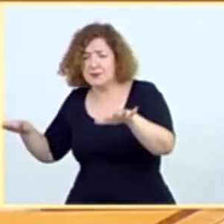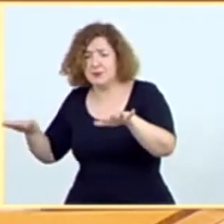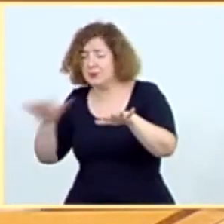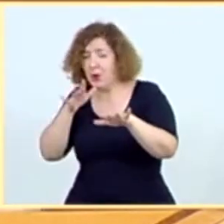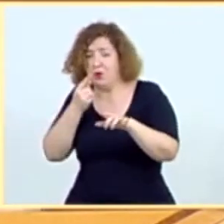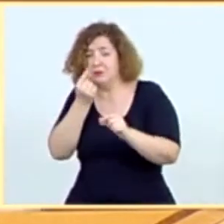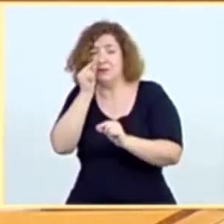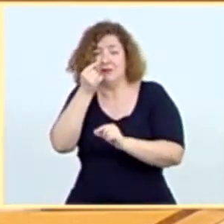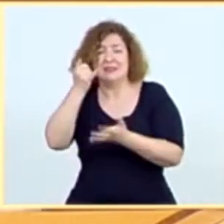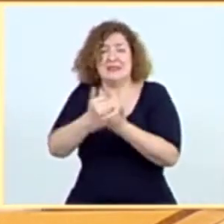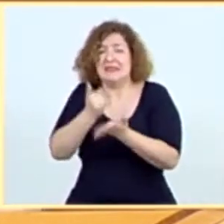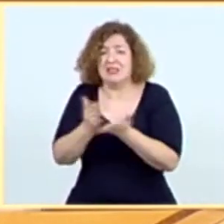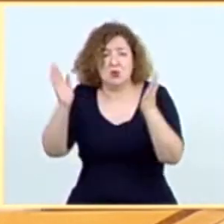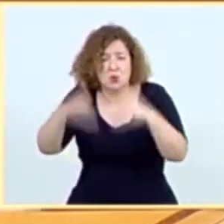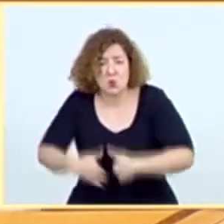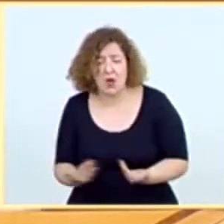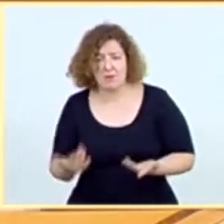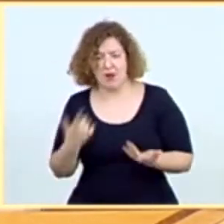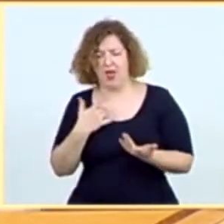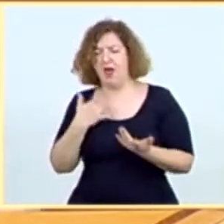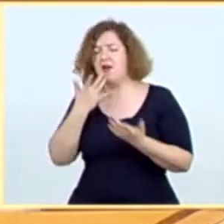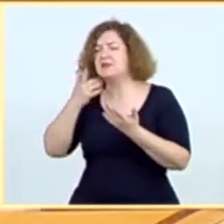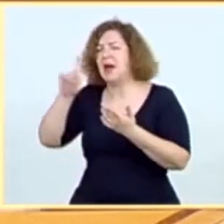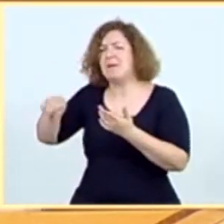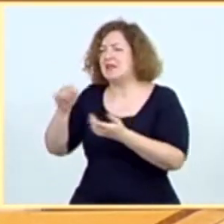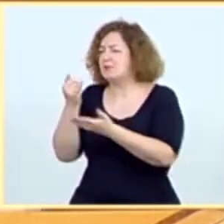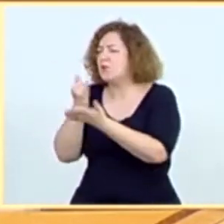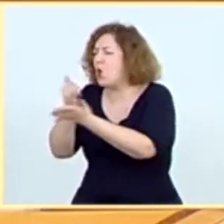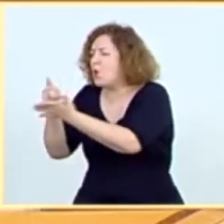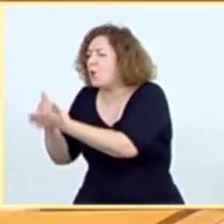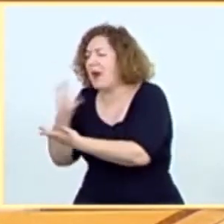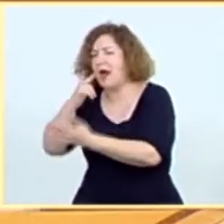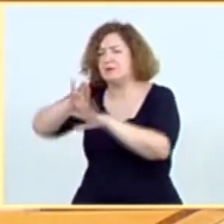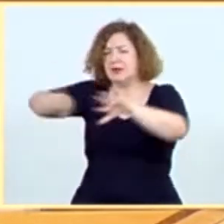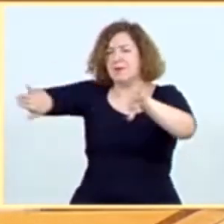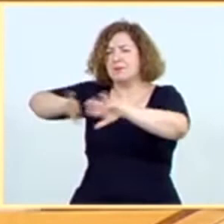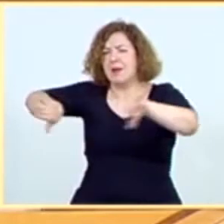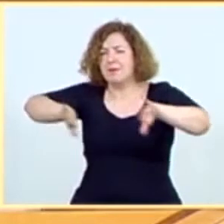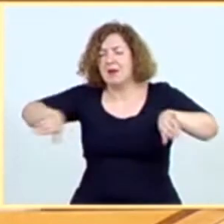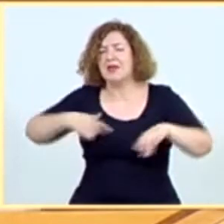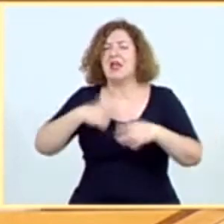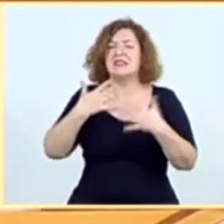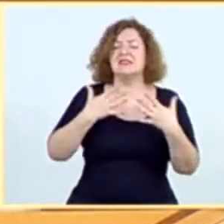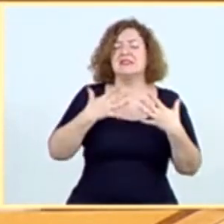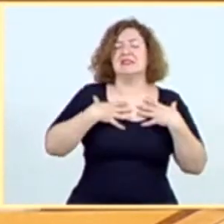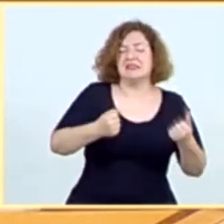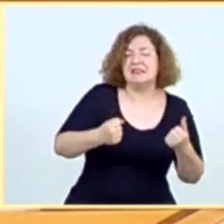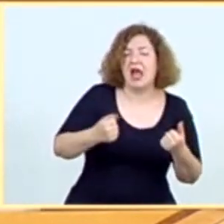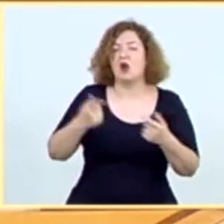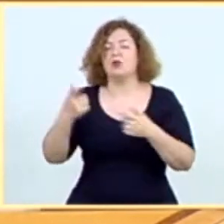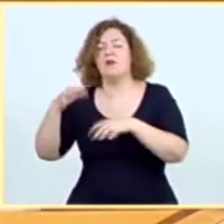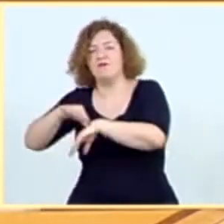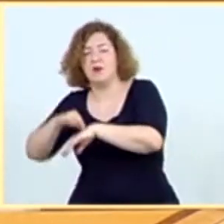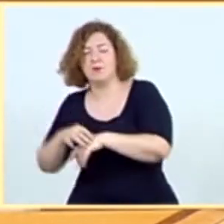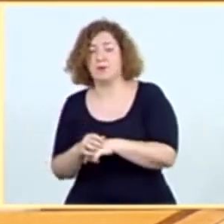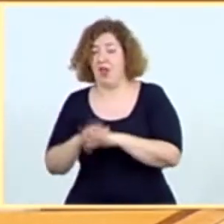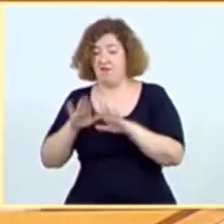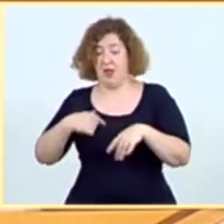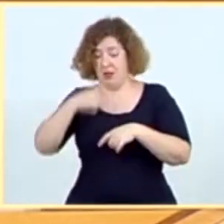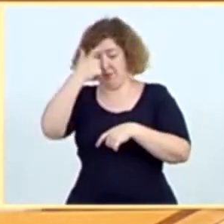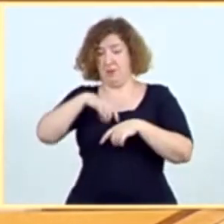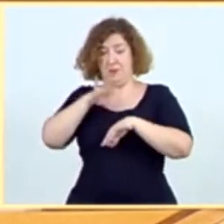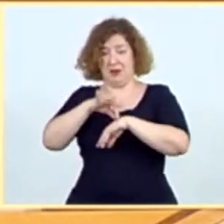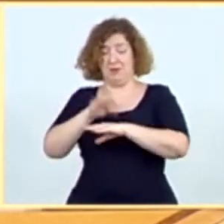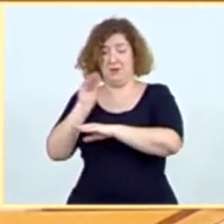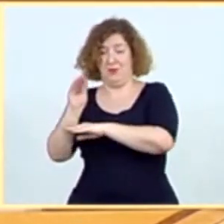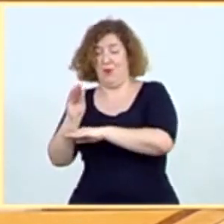test para poder aislar a los enfermos de los sanos. Mal atendidos por el escaso personal que allí trabajaba y porque también estaban contagiados, sin ningún tipo